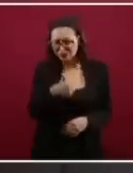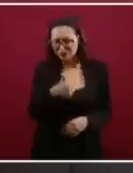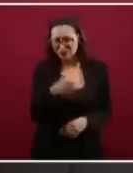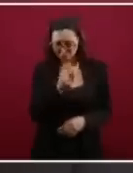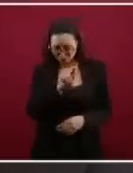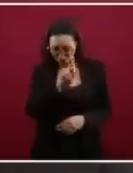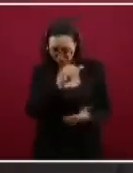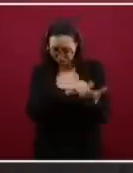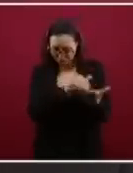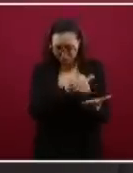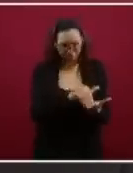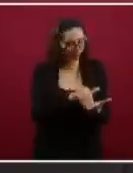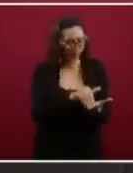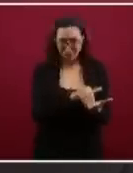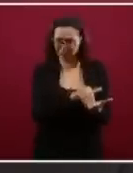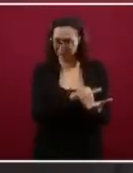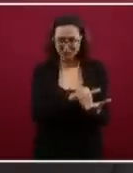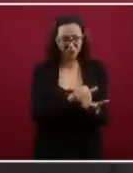de 80,